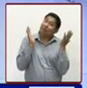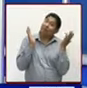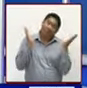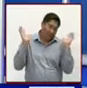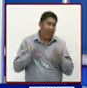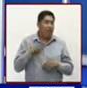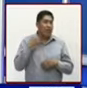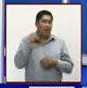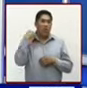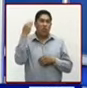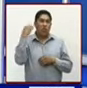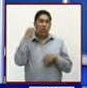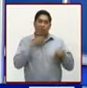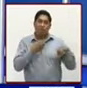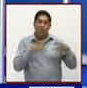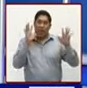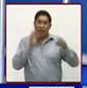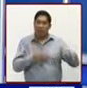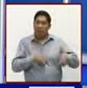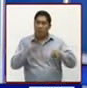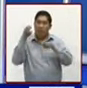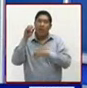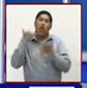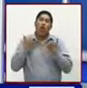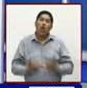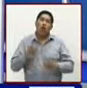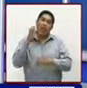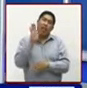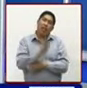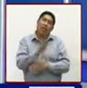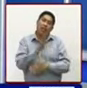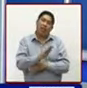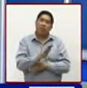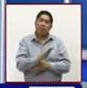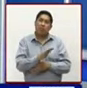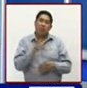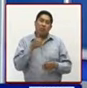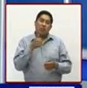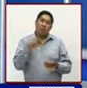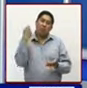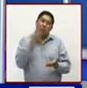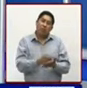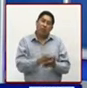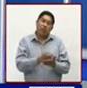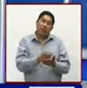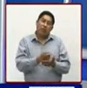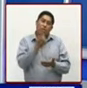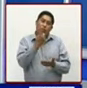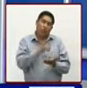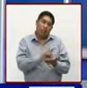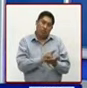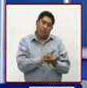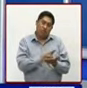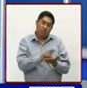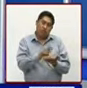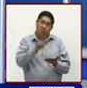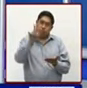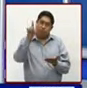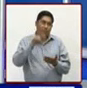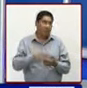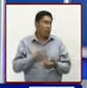Repito. Y un Bolívar que emprendió viaje en horas de la tarde, igual se fueron en un vuelo charter, esperando hacer el reconocimiento mañana